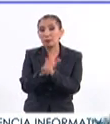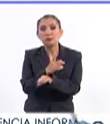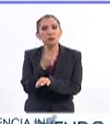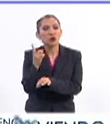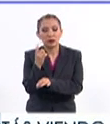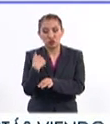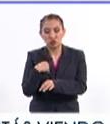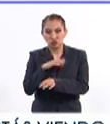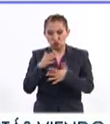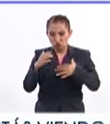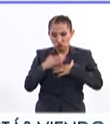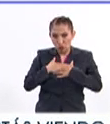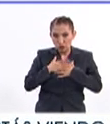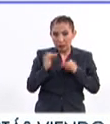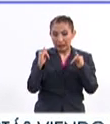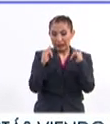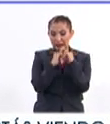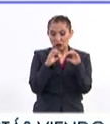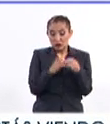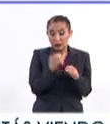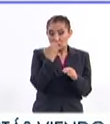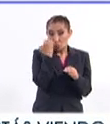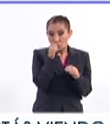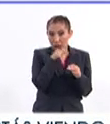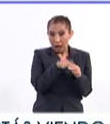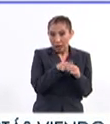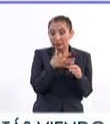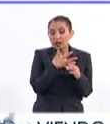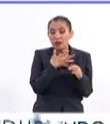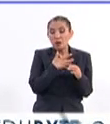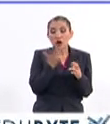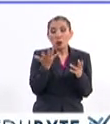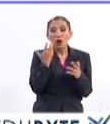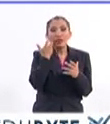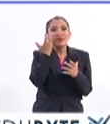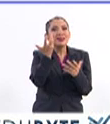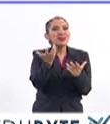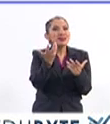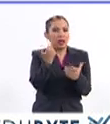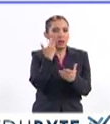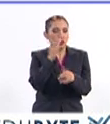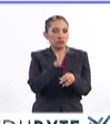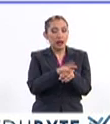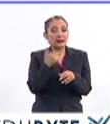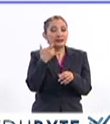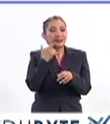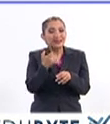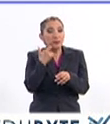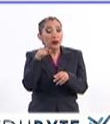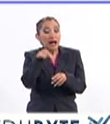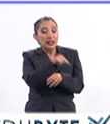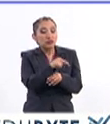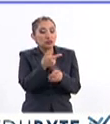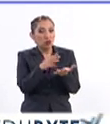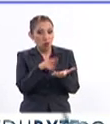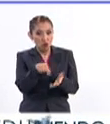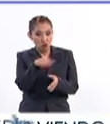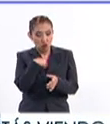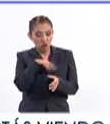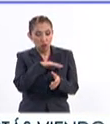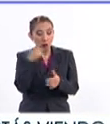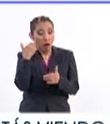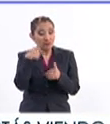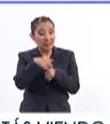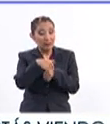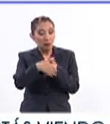nosotros, por ser una institución educativa, incluso tenemos una aspiración. Tratamos de que esto se convierta en el